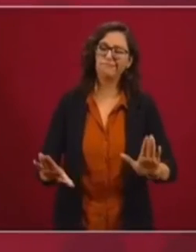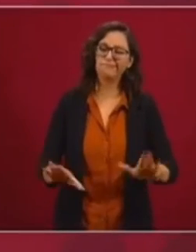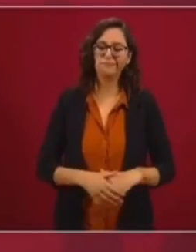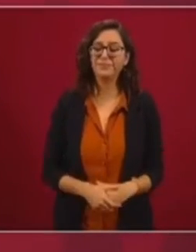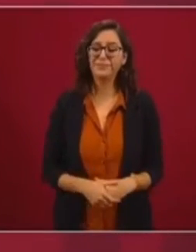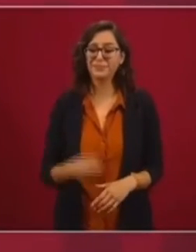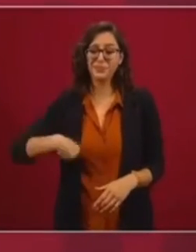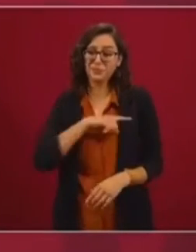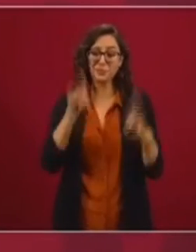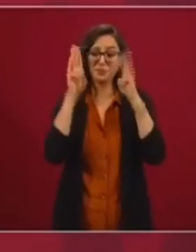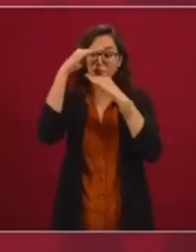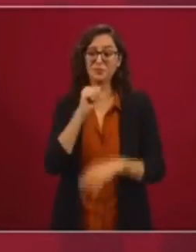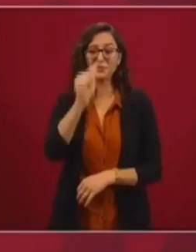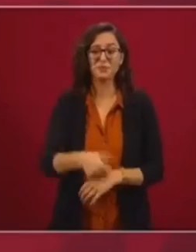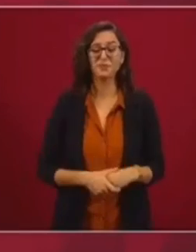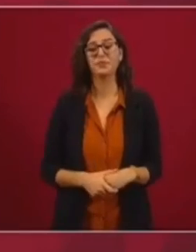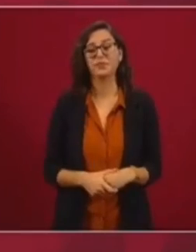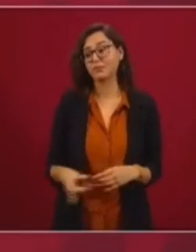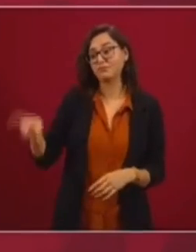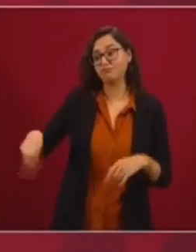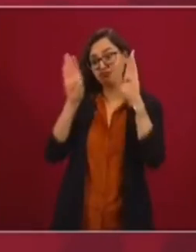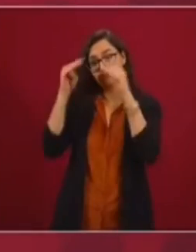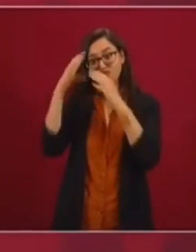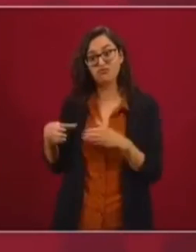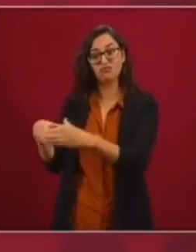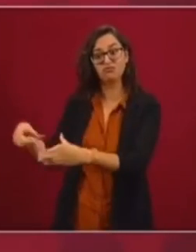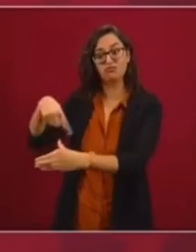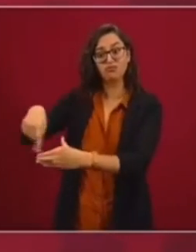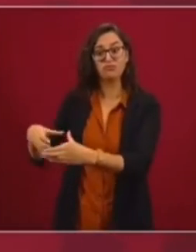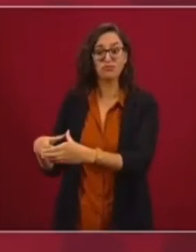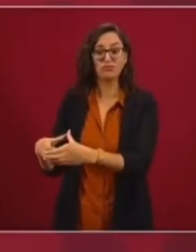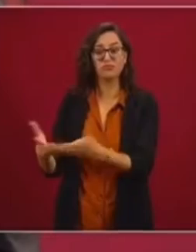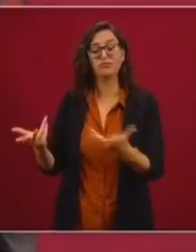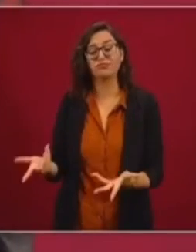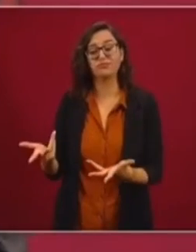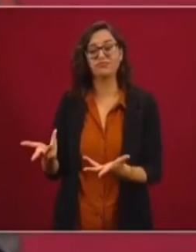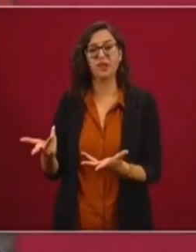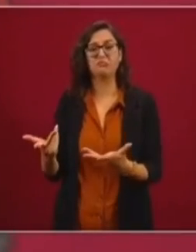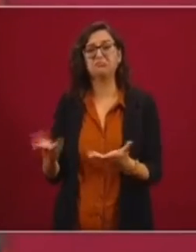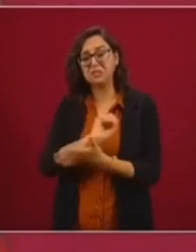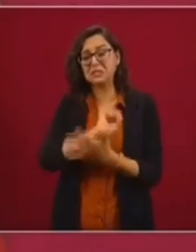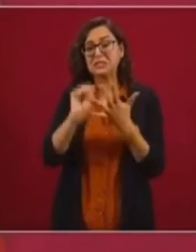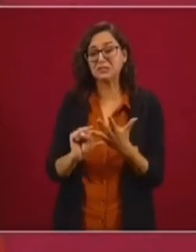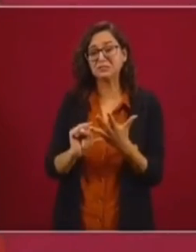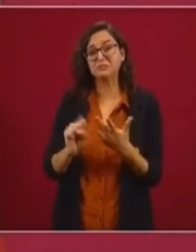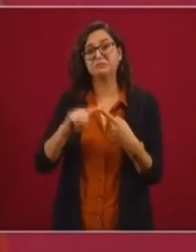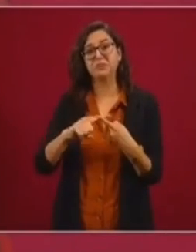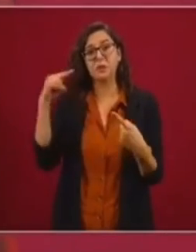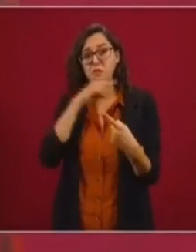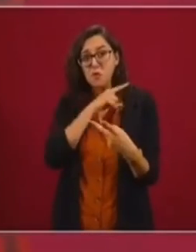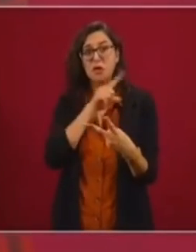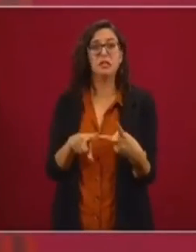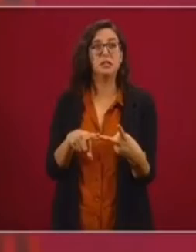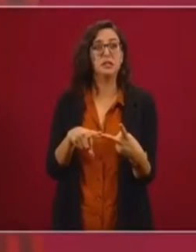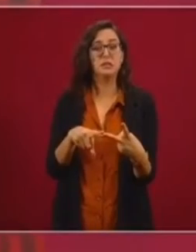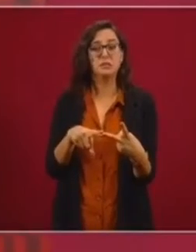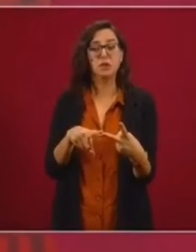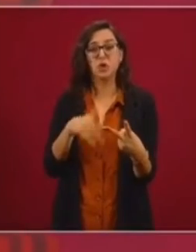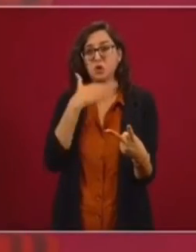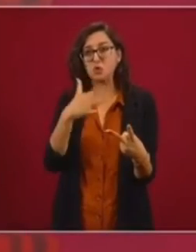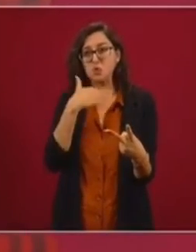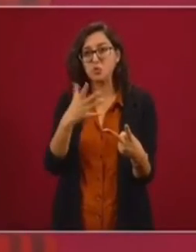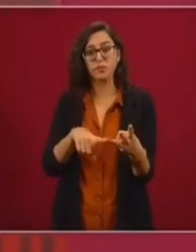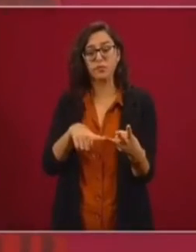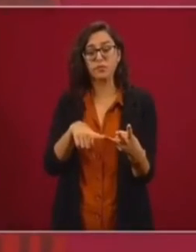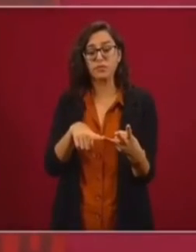Es que no somos conservadores. Y el conservadurismo es sinónimo de hipocresía, de